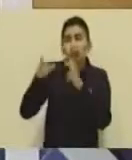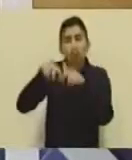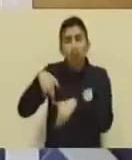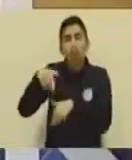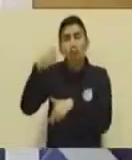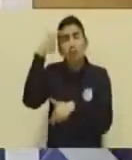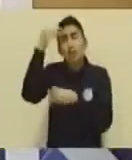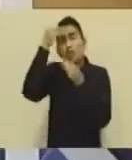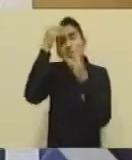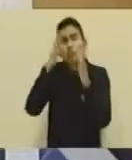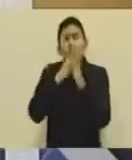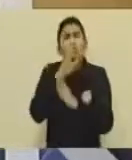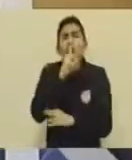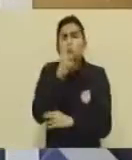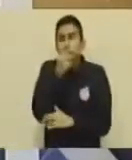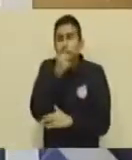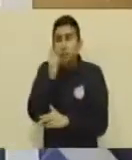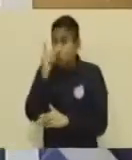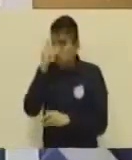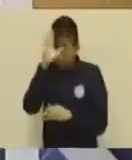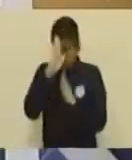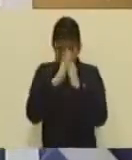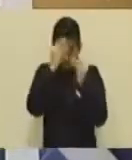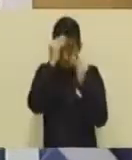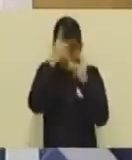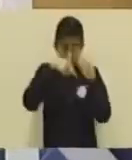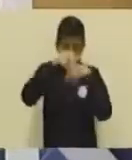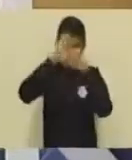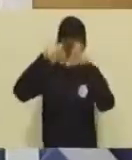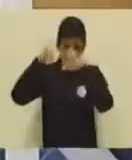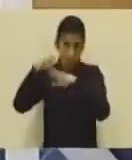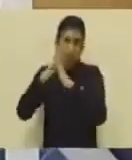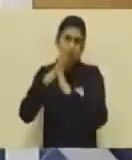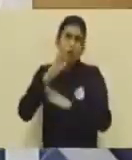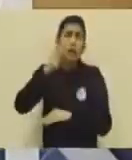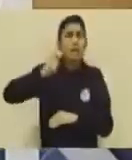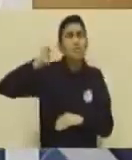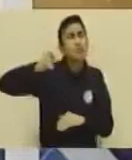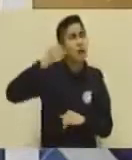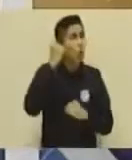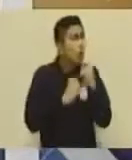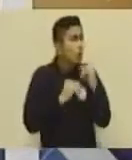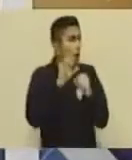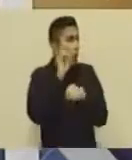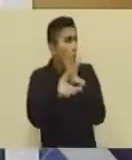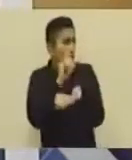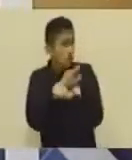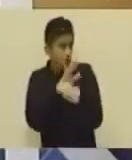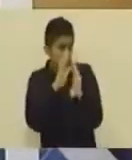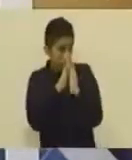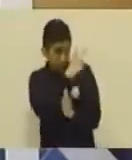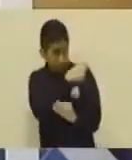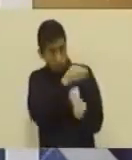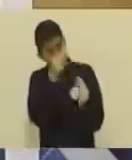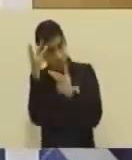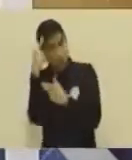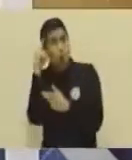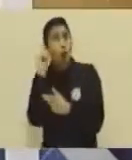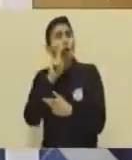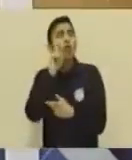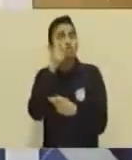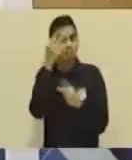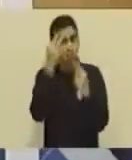necesaria a todas las personas que nos rodean, ¿verdad? Licenciada, ¿alguna última recomendación que usted le pueda dar a todos los jóvenes que nos están viendo o